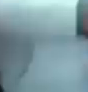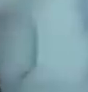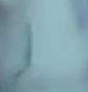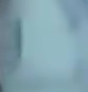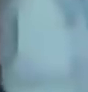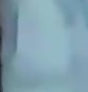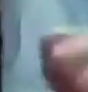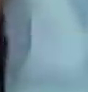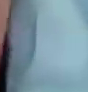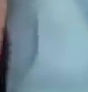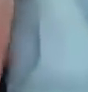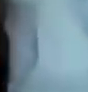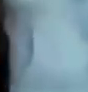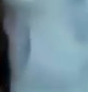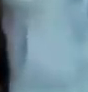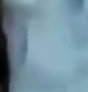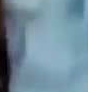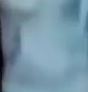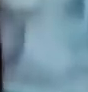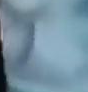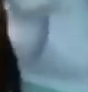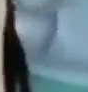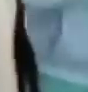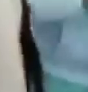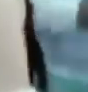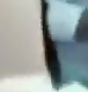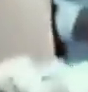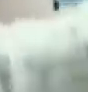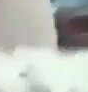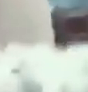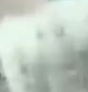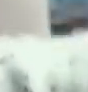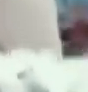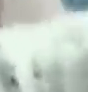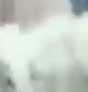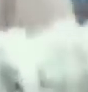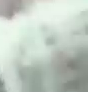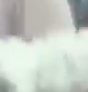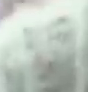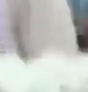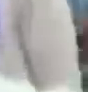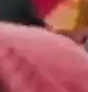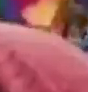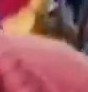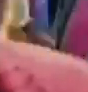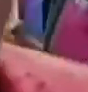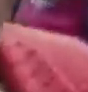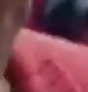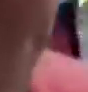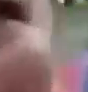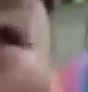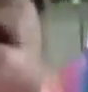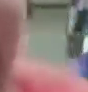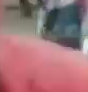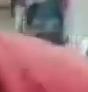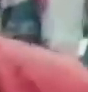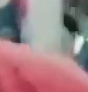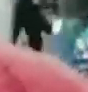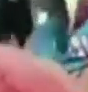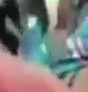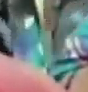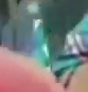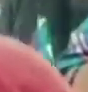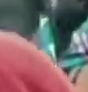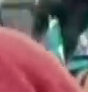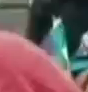Nosotros hemos votado por Evo y mi voto se respeta, carajo. Presidente Evo no